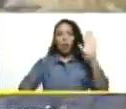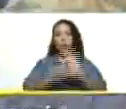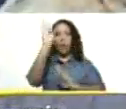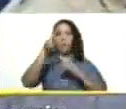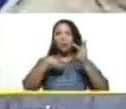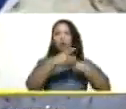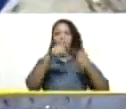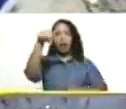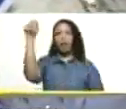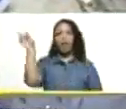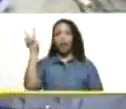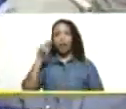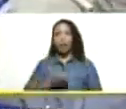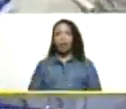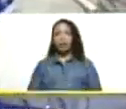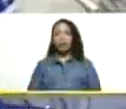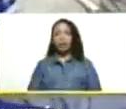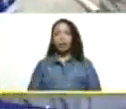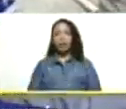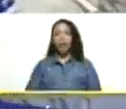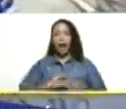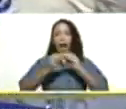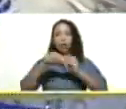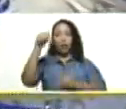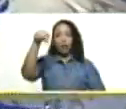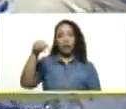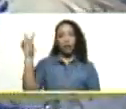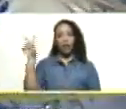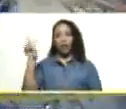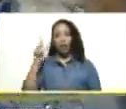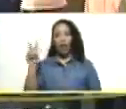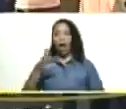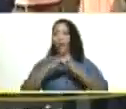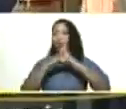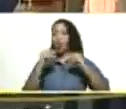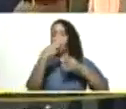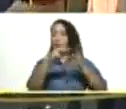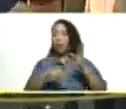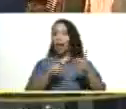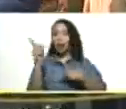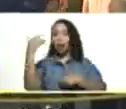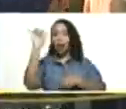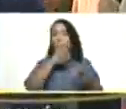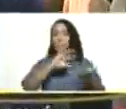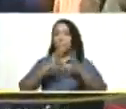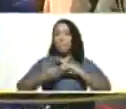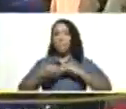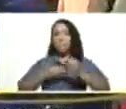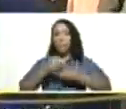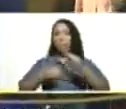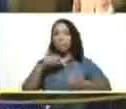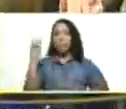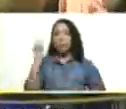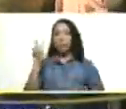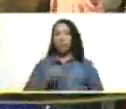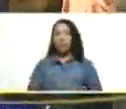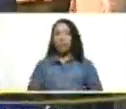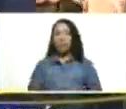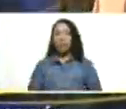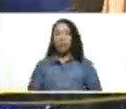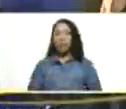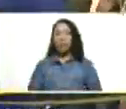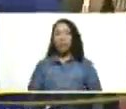producido en Venezuela. Made in Venezuela. Todos los productos que lleva CLAP producido en Venezuela. ¿Qué te parece,